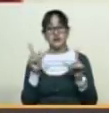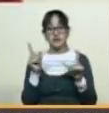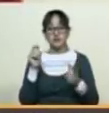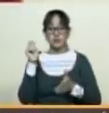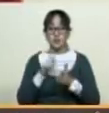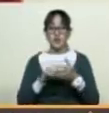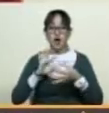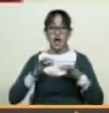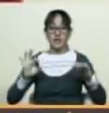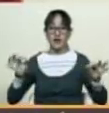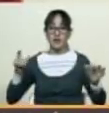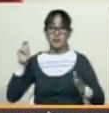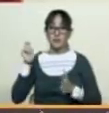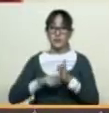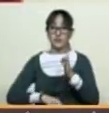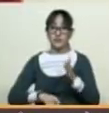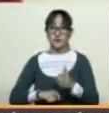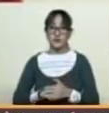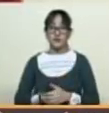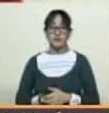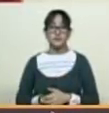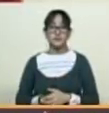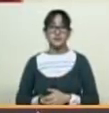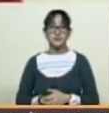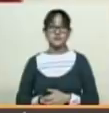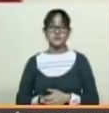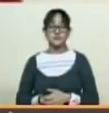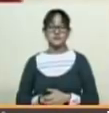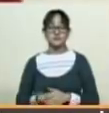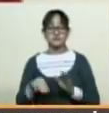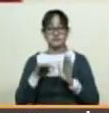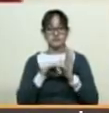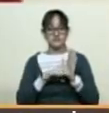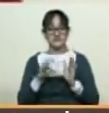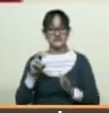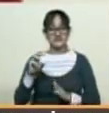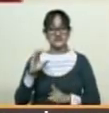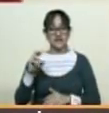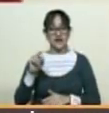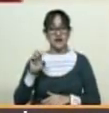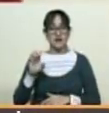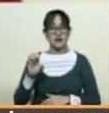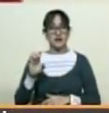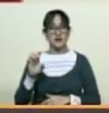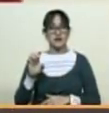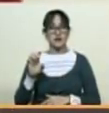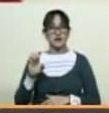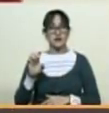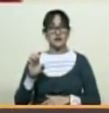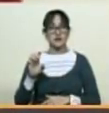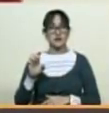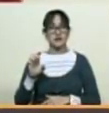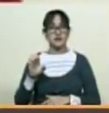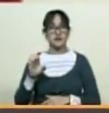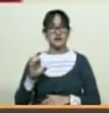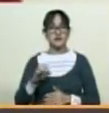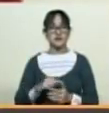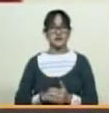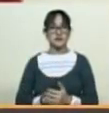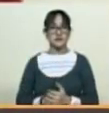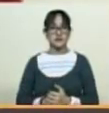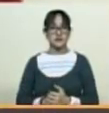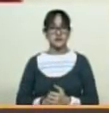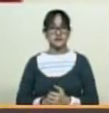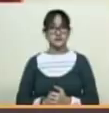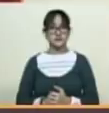y televisión. Las acciones que ha tomado el Consejo Nacional Electoral en este sentido es, en primer lugar,